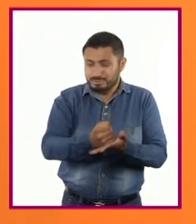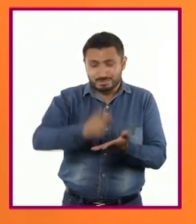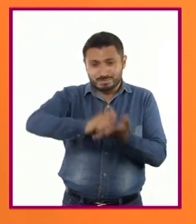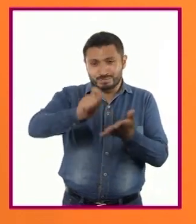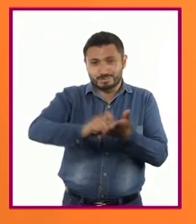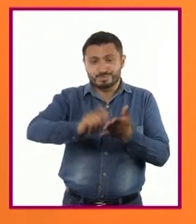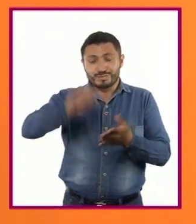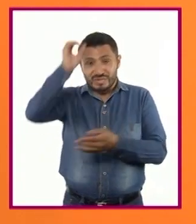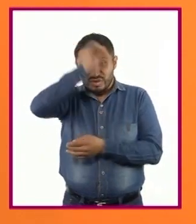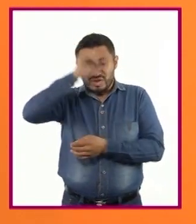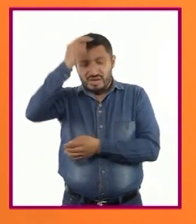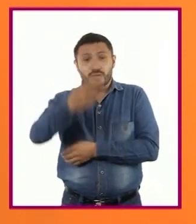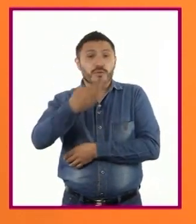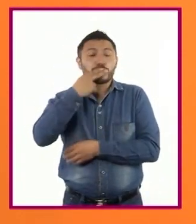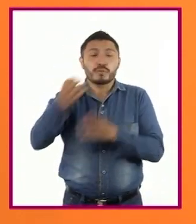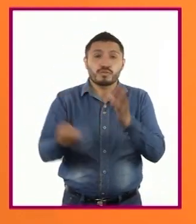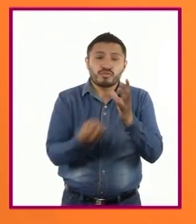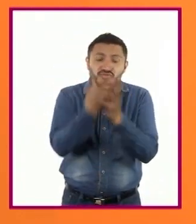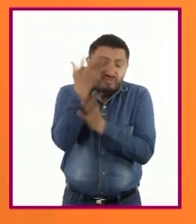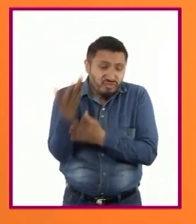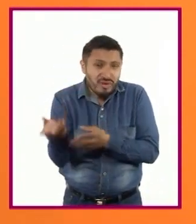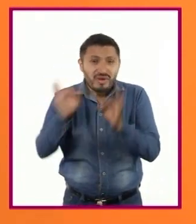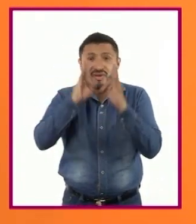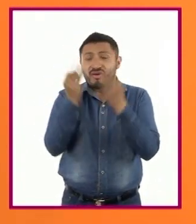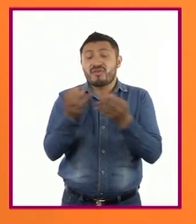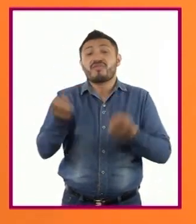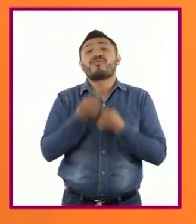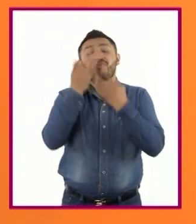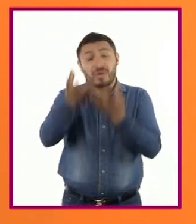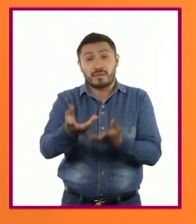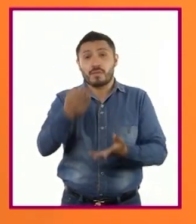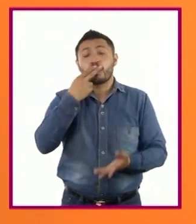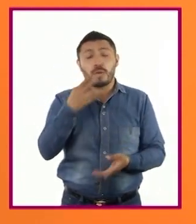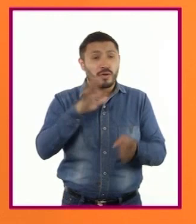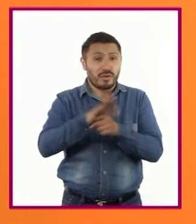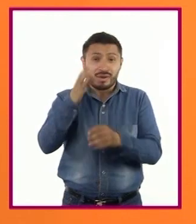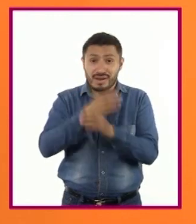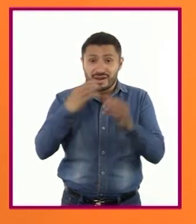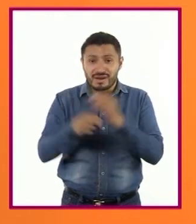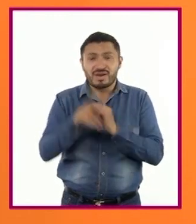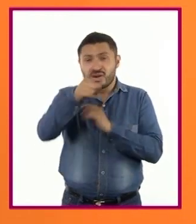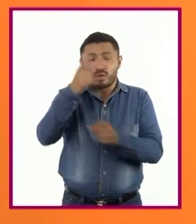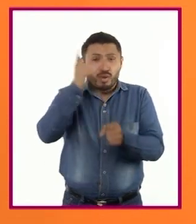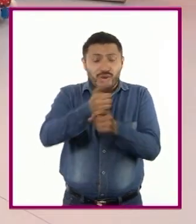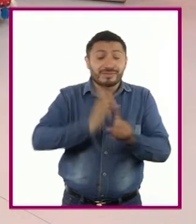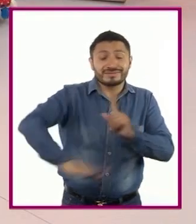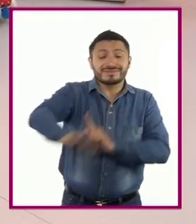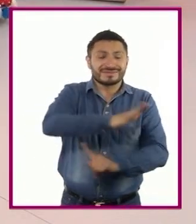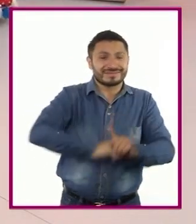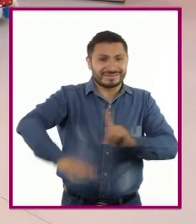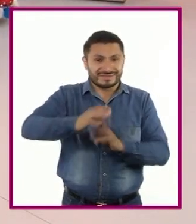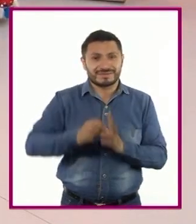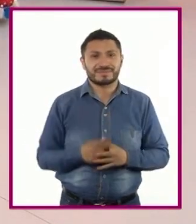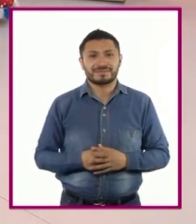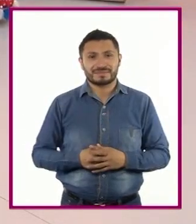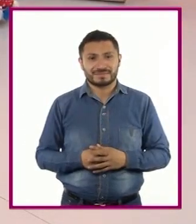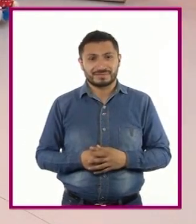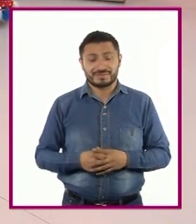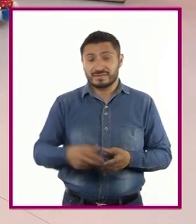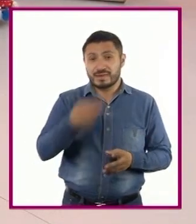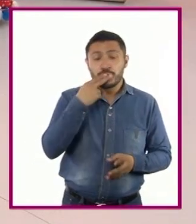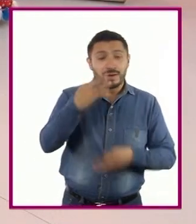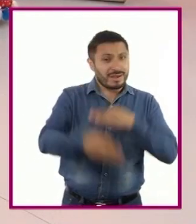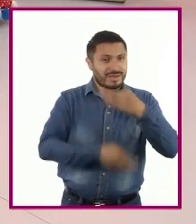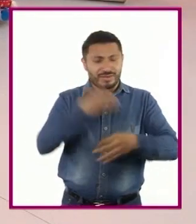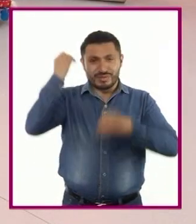opiniones utilizando nuevos métodos de expresión, usando aquello que encuentren a su alrededor. Usen